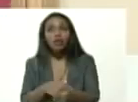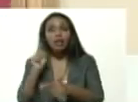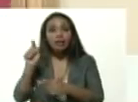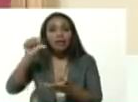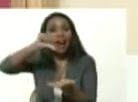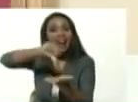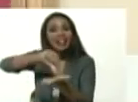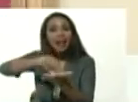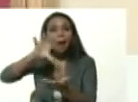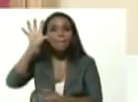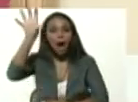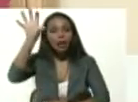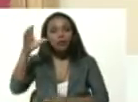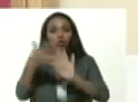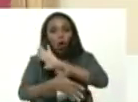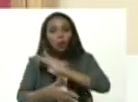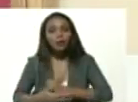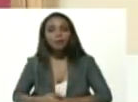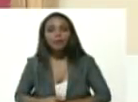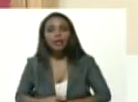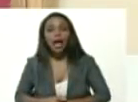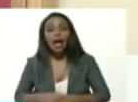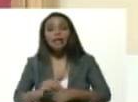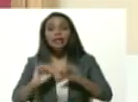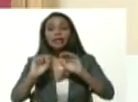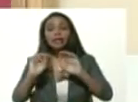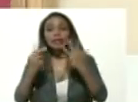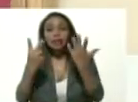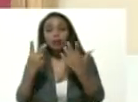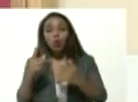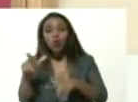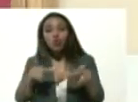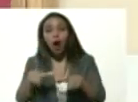Irán. En séptimo lugar, Francia,